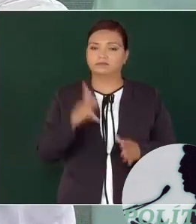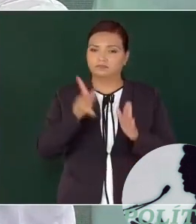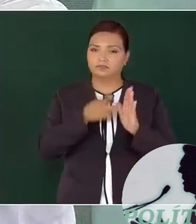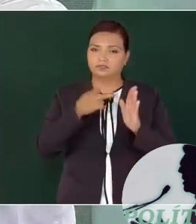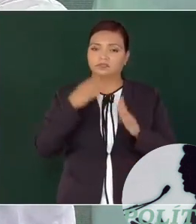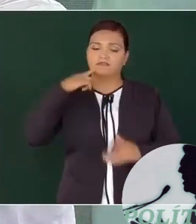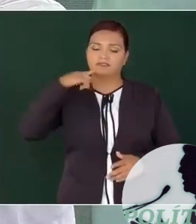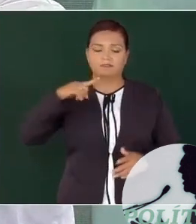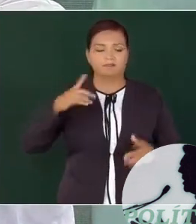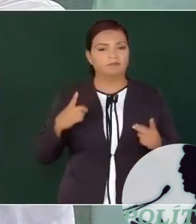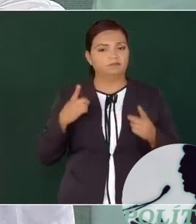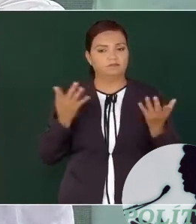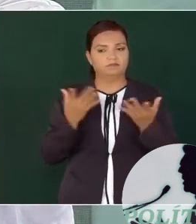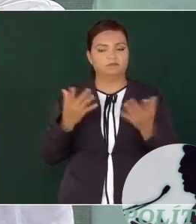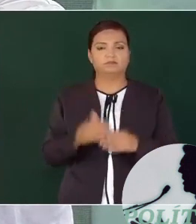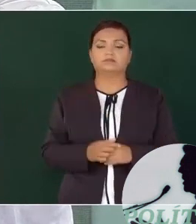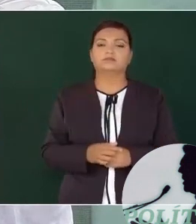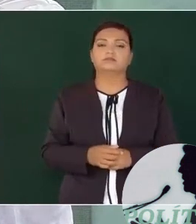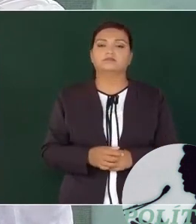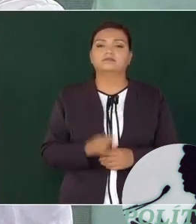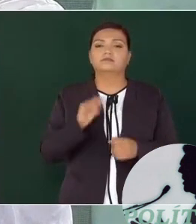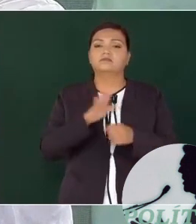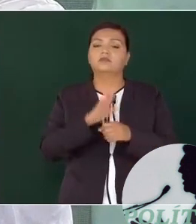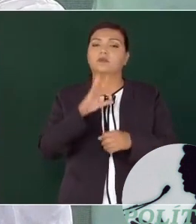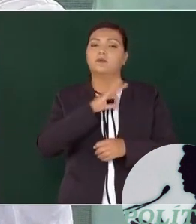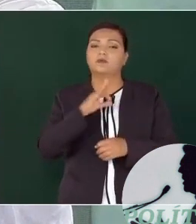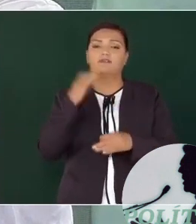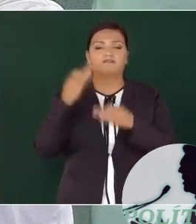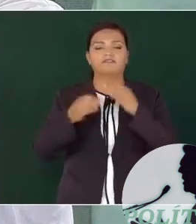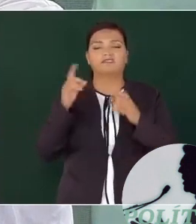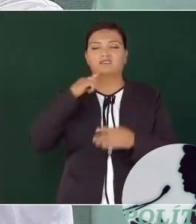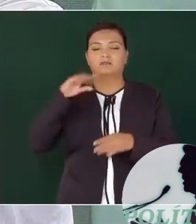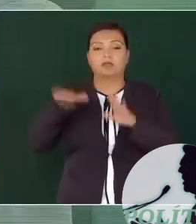levantara una demanda que habían interpuesto contra el Tren Maya.